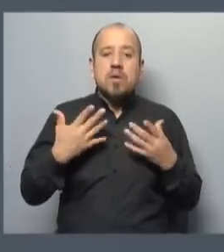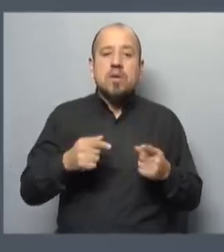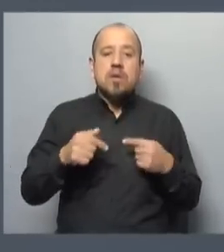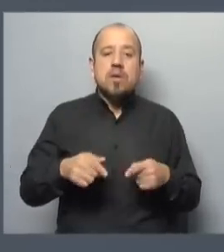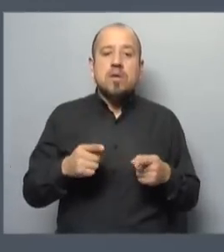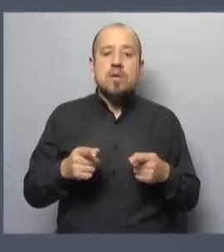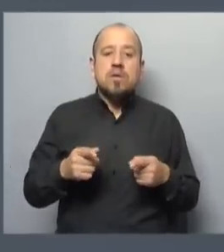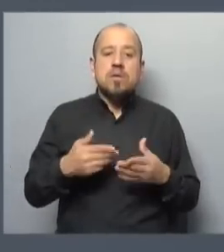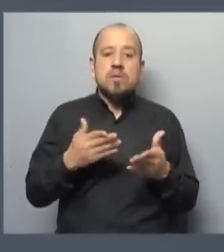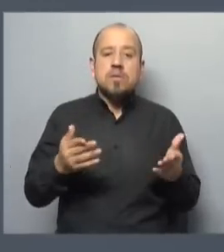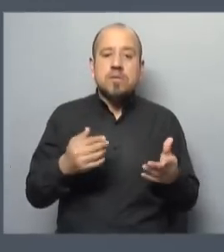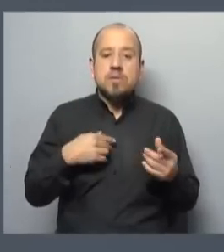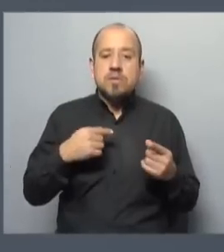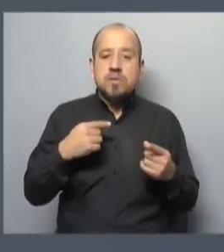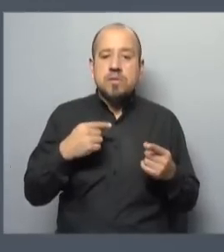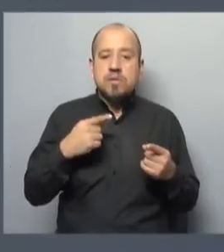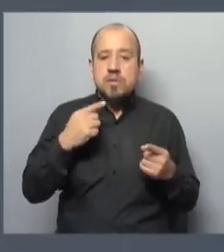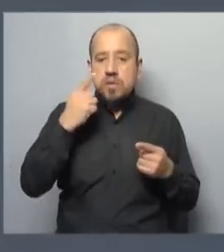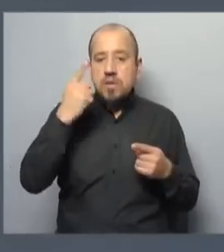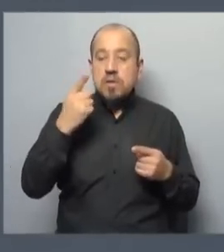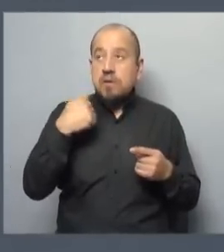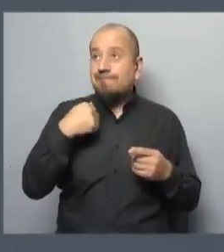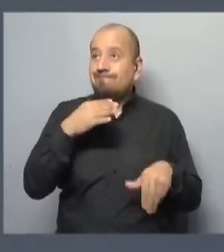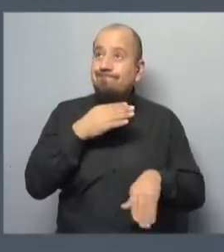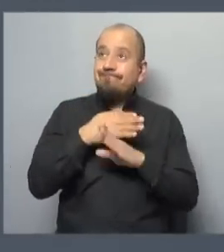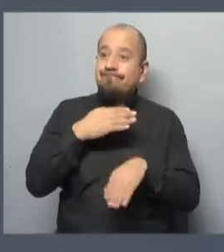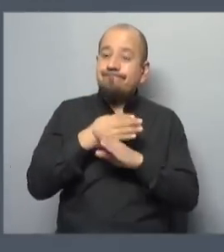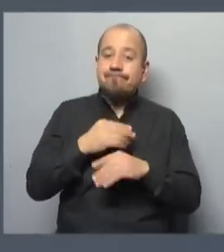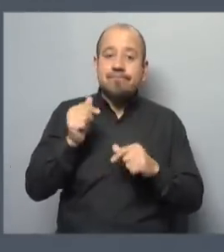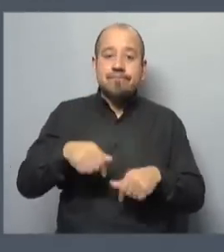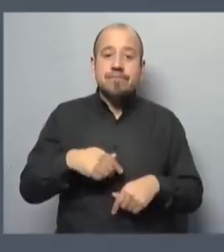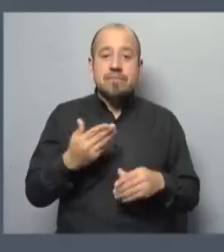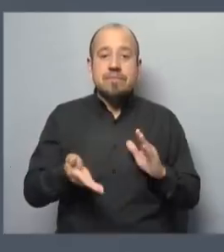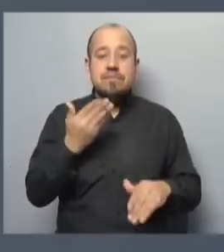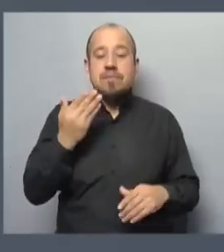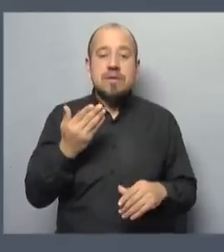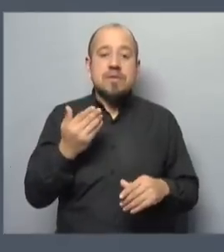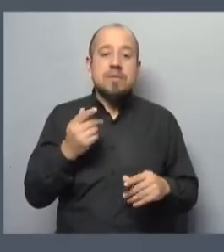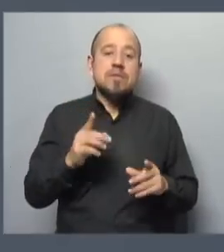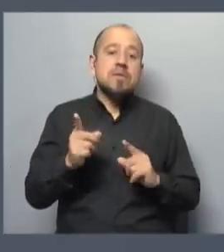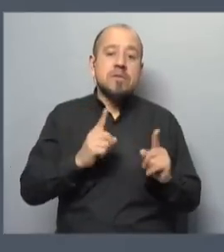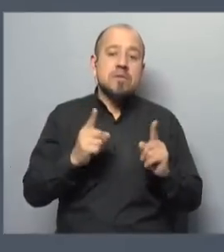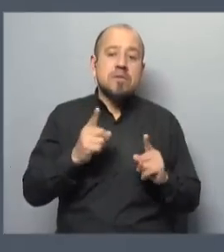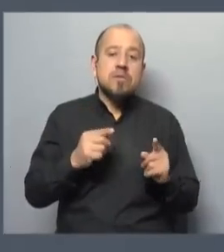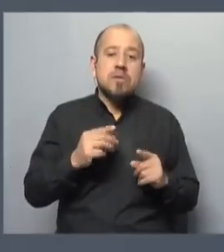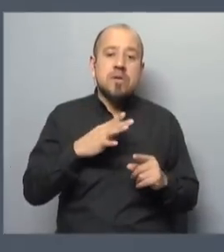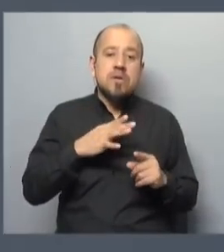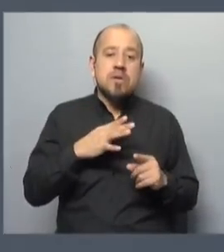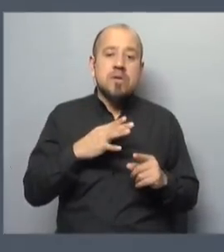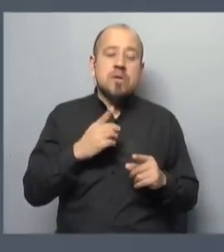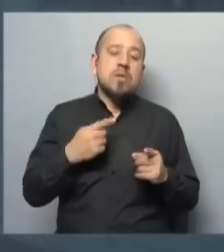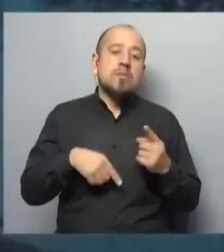hoy de estar mirando más para para irse que para trascender acá con algunas excepciones